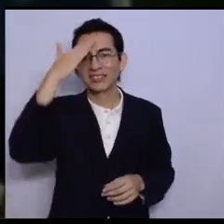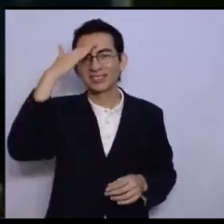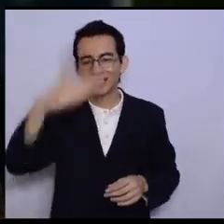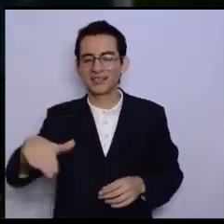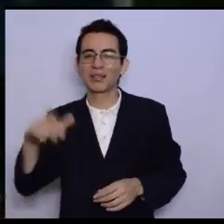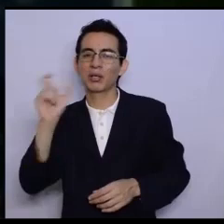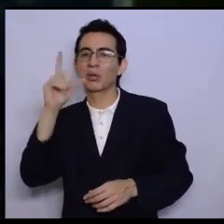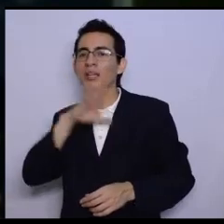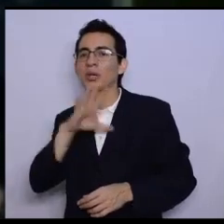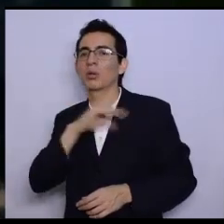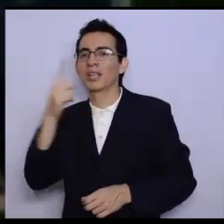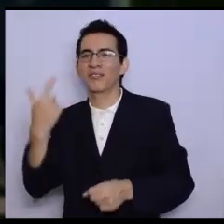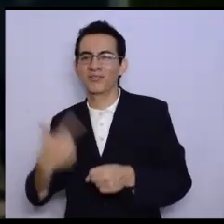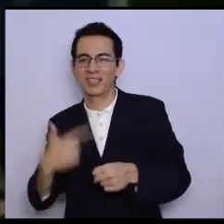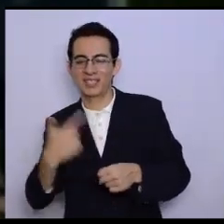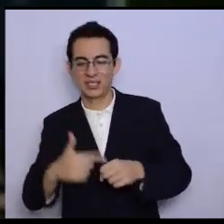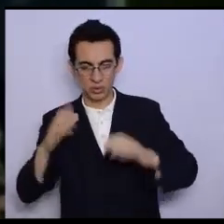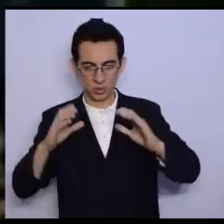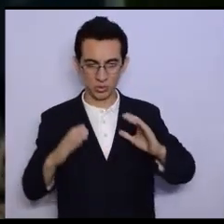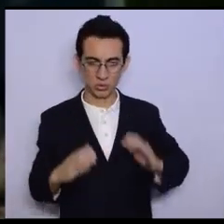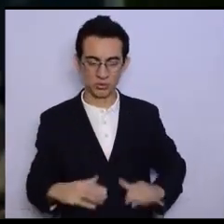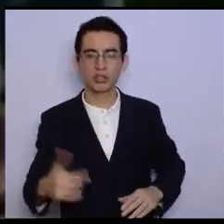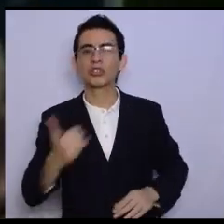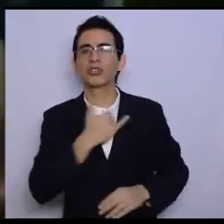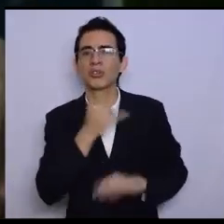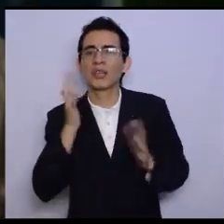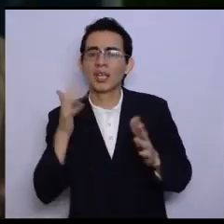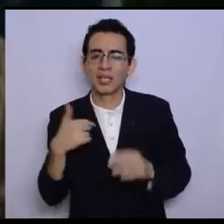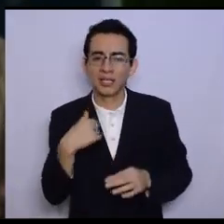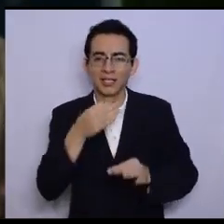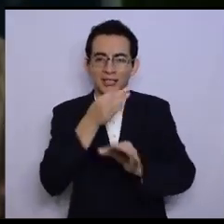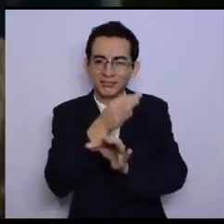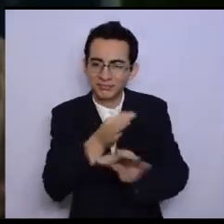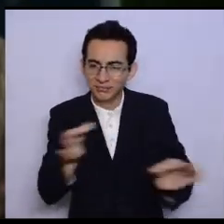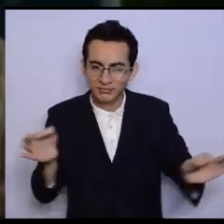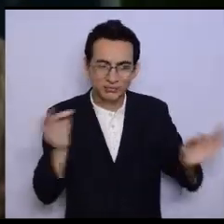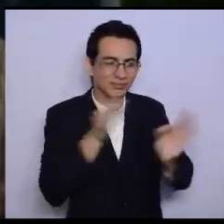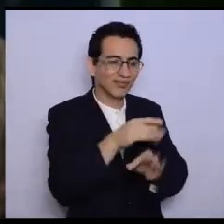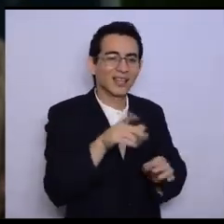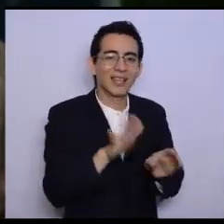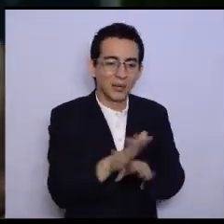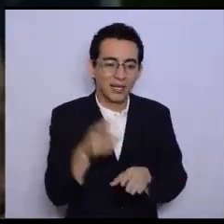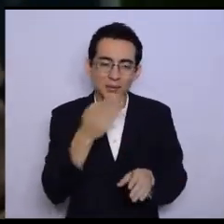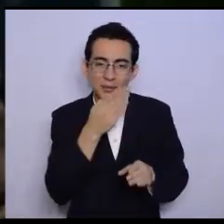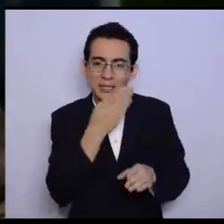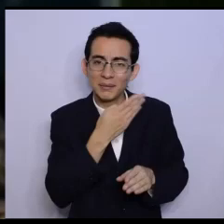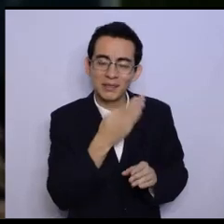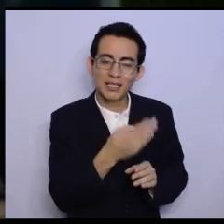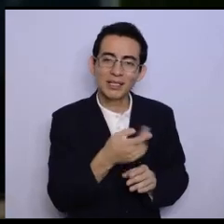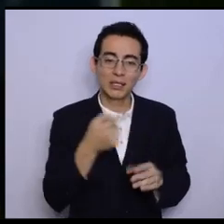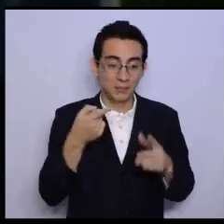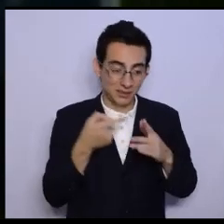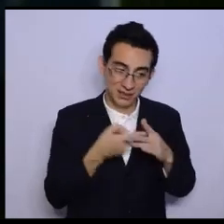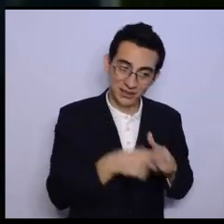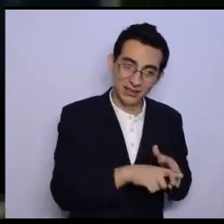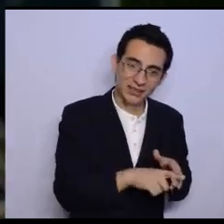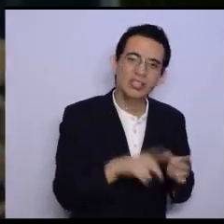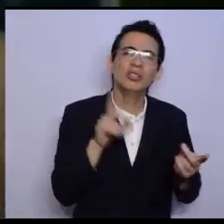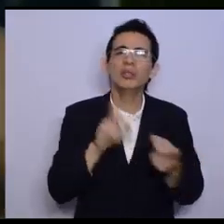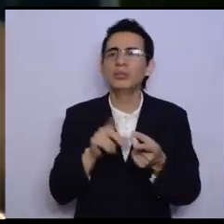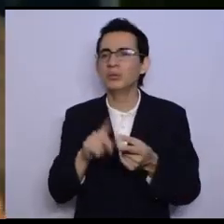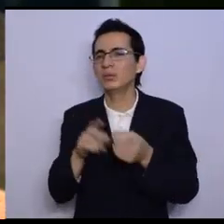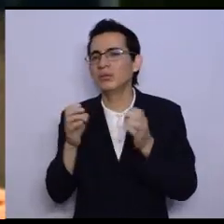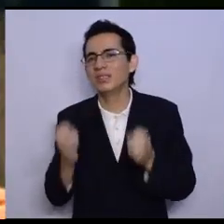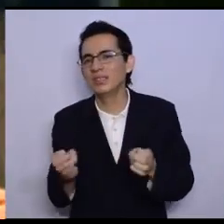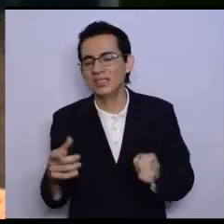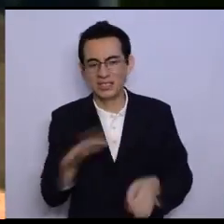de una enfermedad del cuerpo os anuncié el evangelio al principio. Versículo 15. ¿Dónde pues está esa